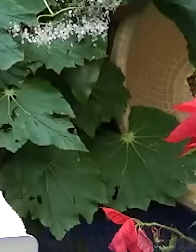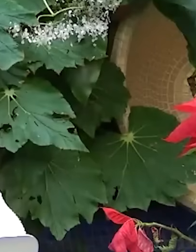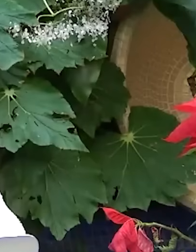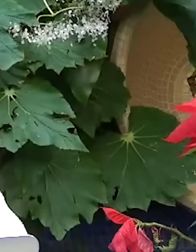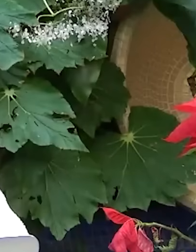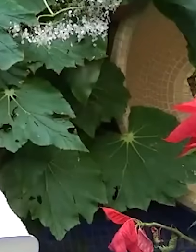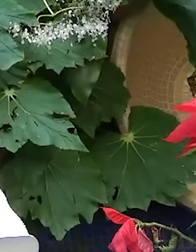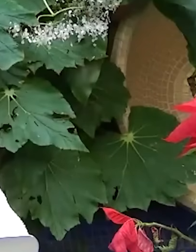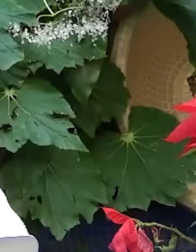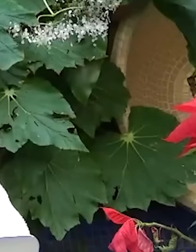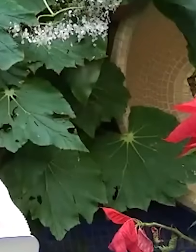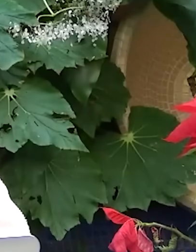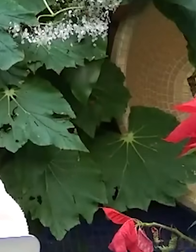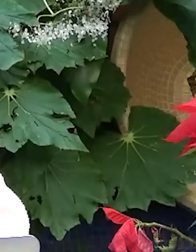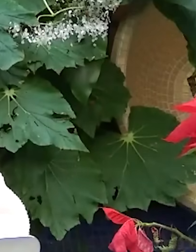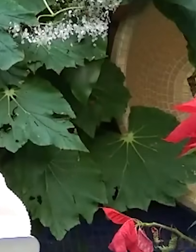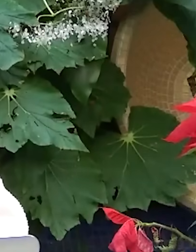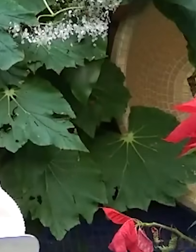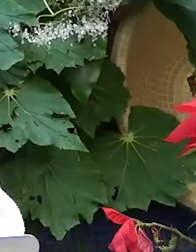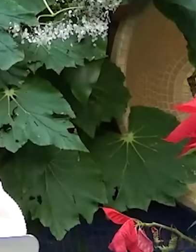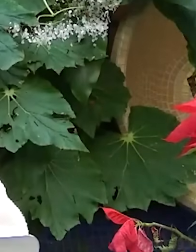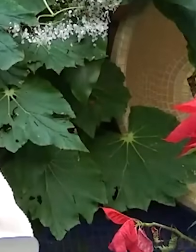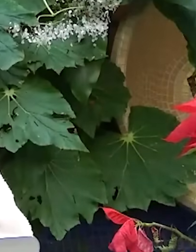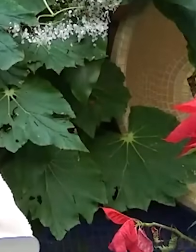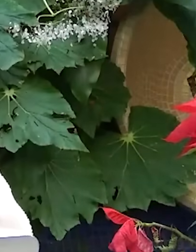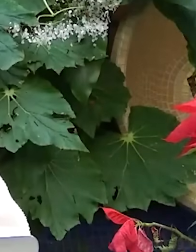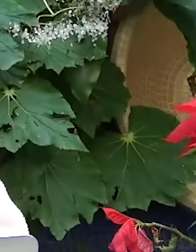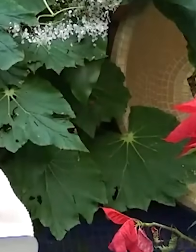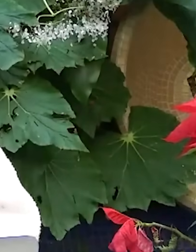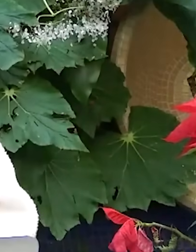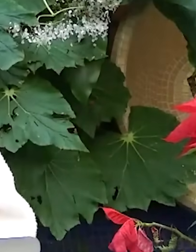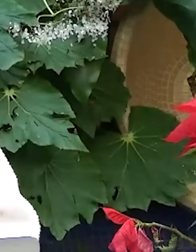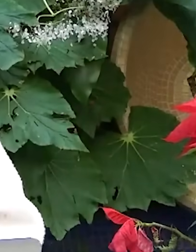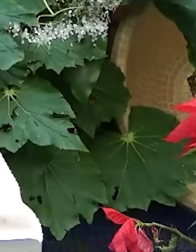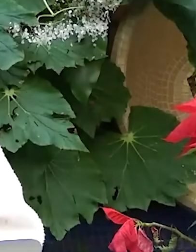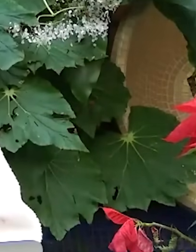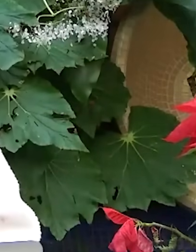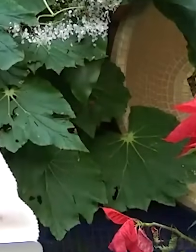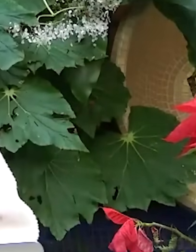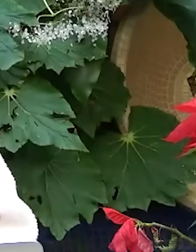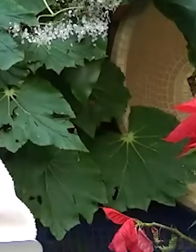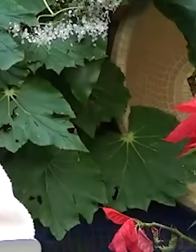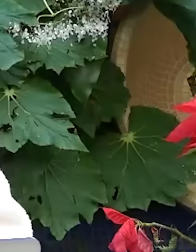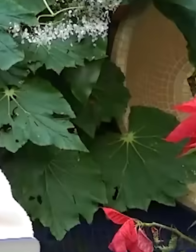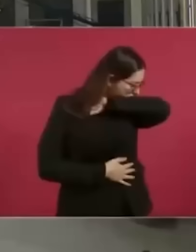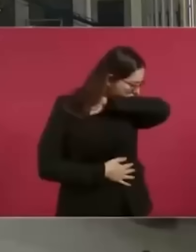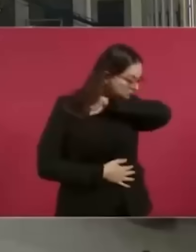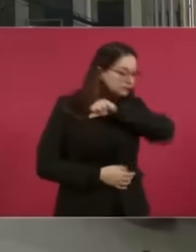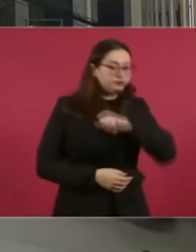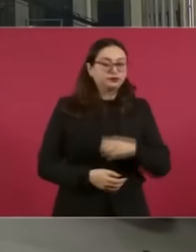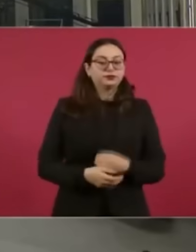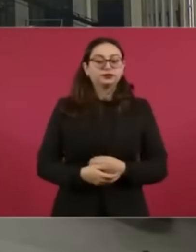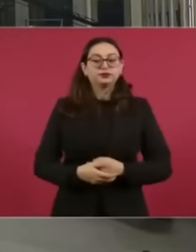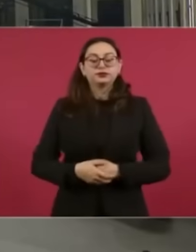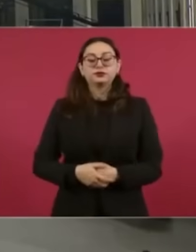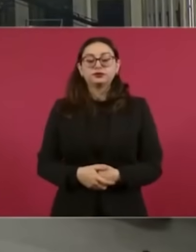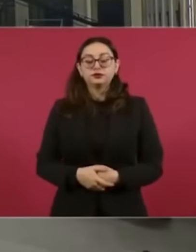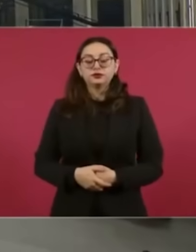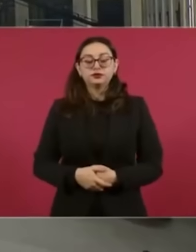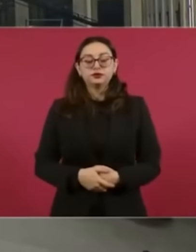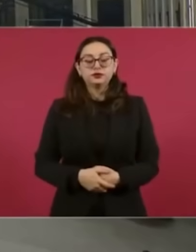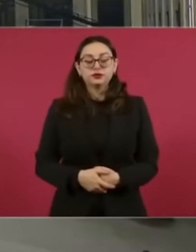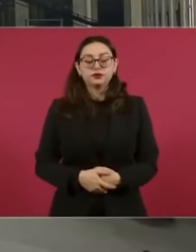extrañas. Bueno, ¿qué, las pasamos de una vez, las declaraciones? Sí, sí, si gustas, Paco. Pues ya los